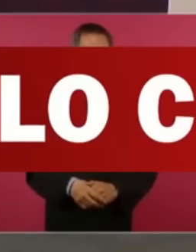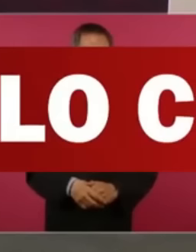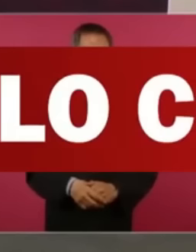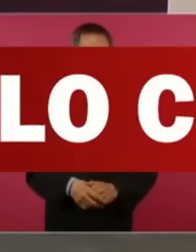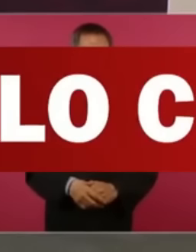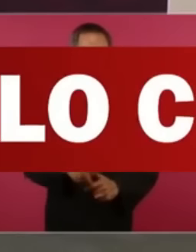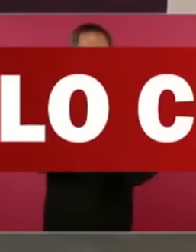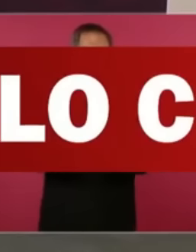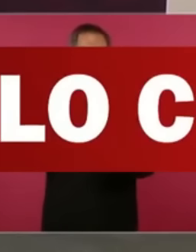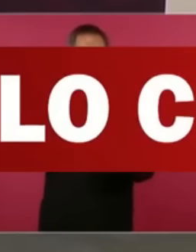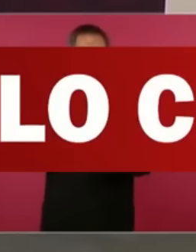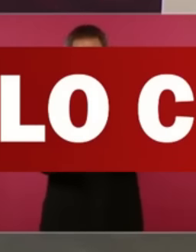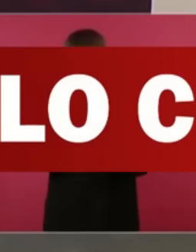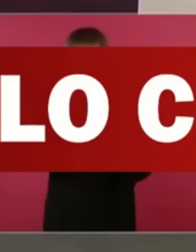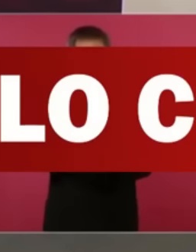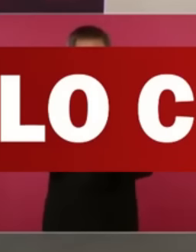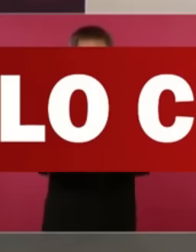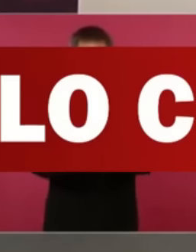Ya hablamos mañana.